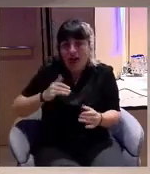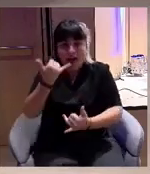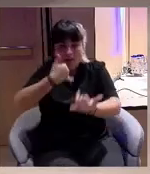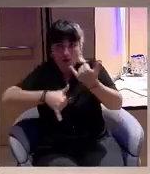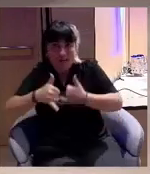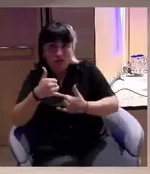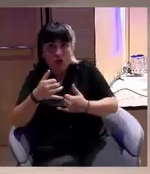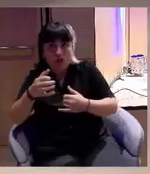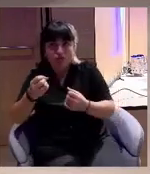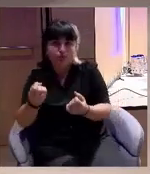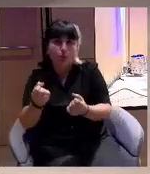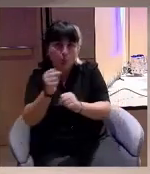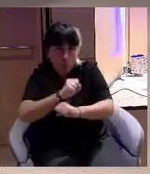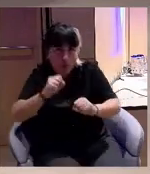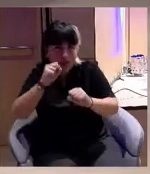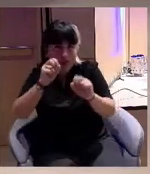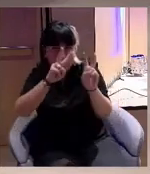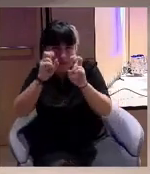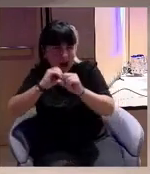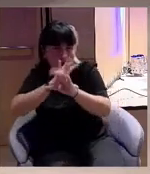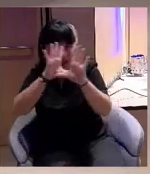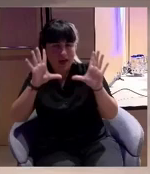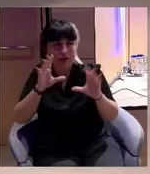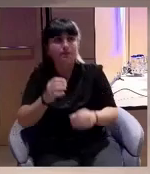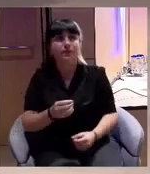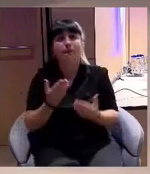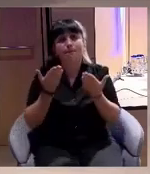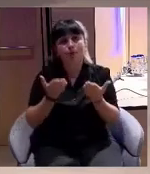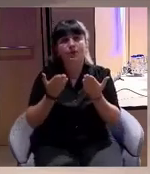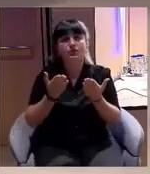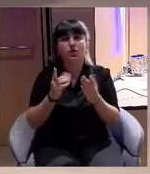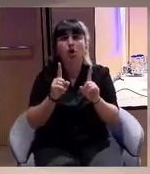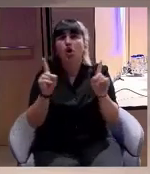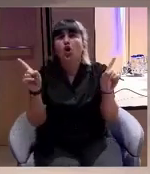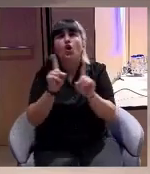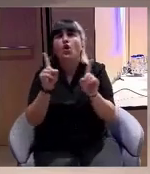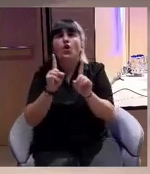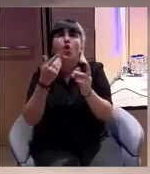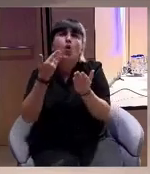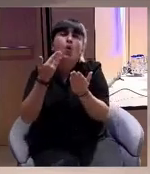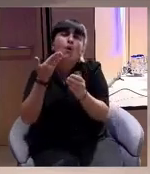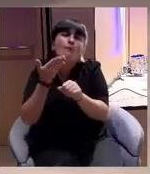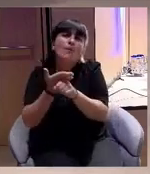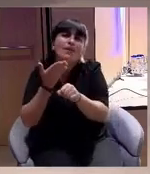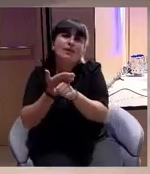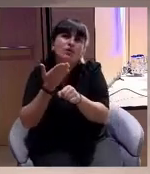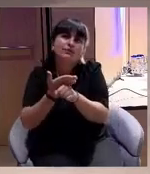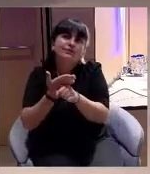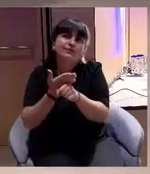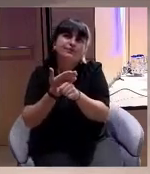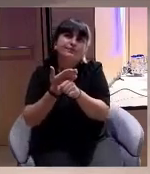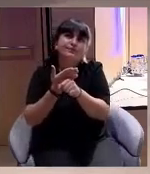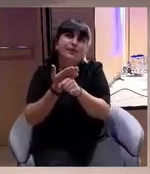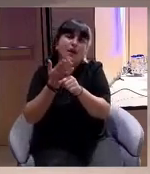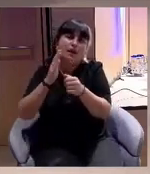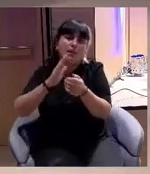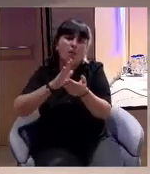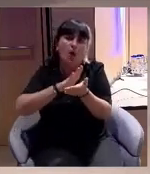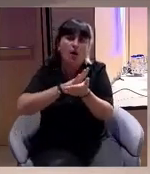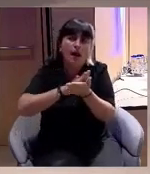que a mí me Me parece muy importante No pedimos que subsidi Pero al menos que hagan el